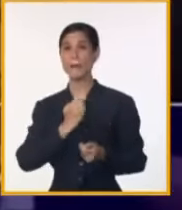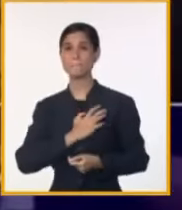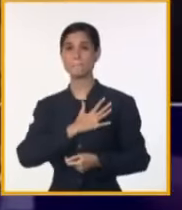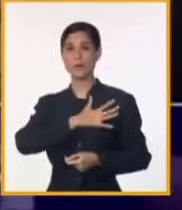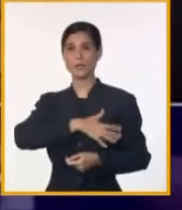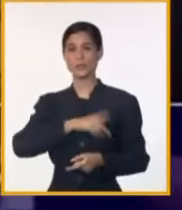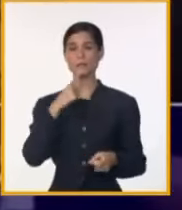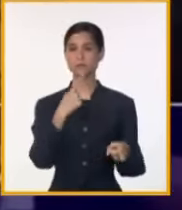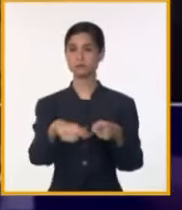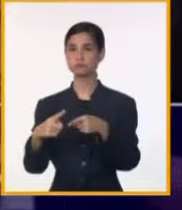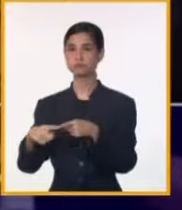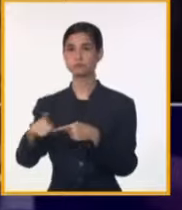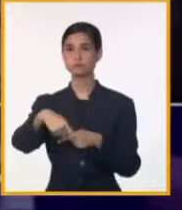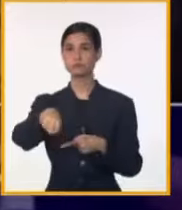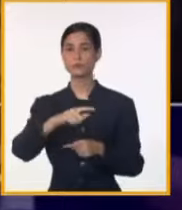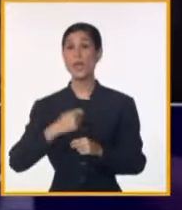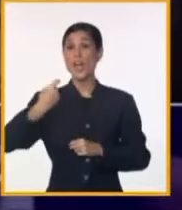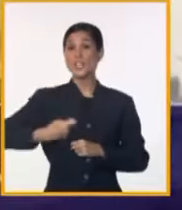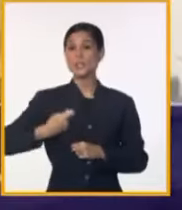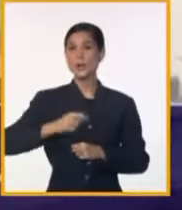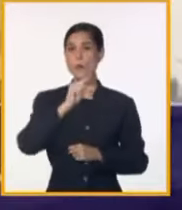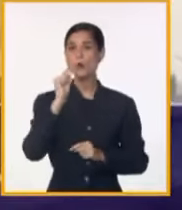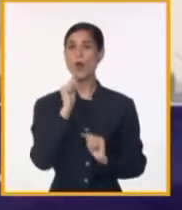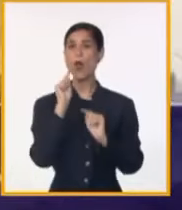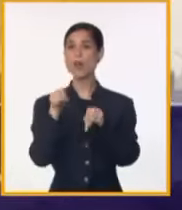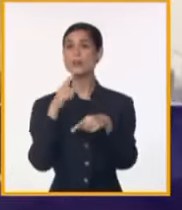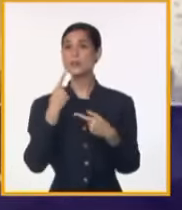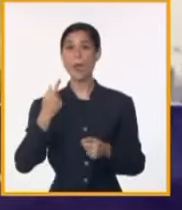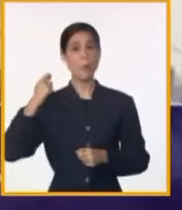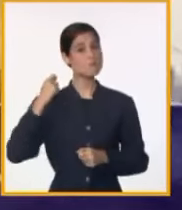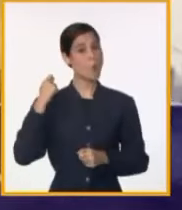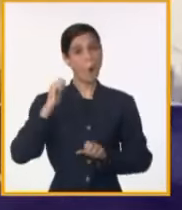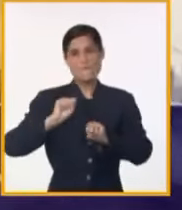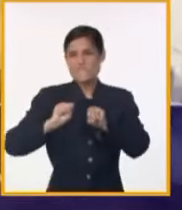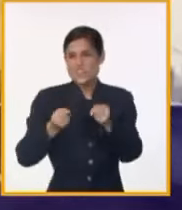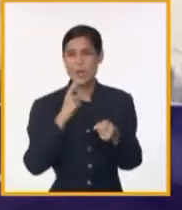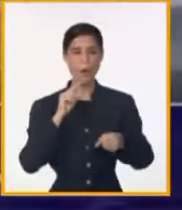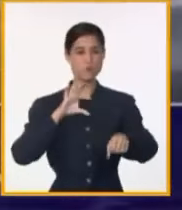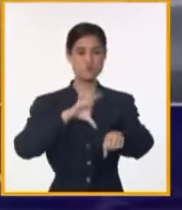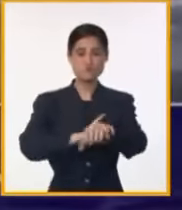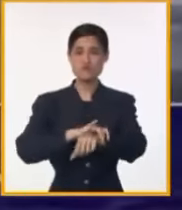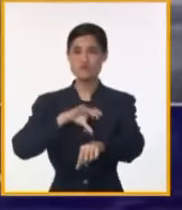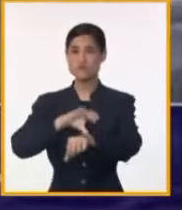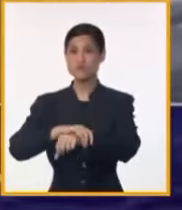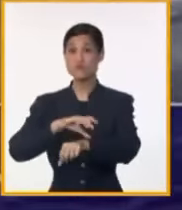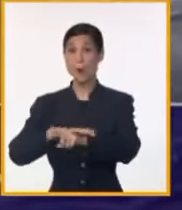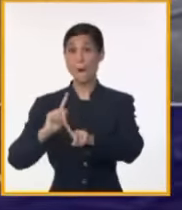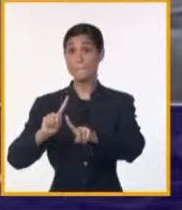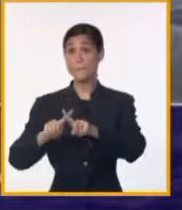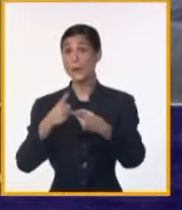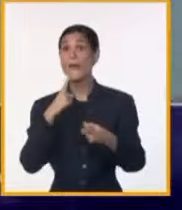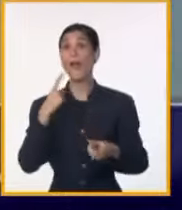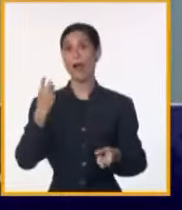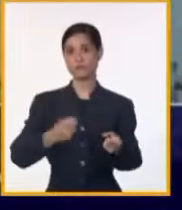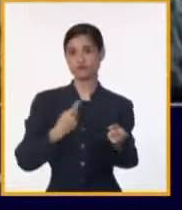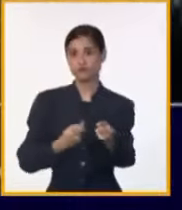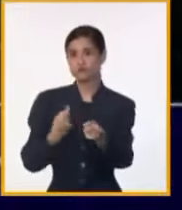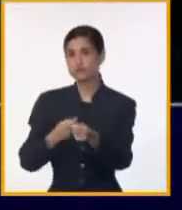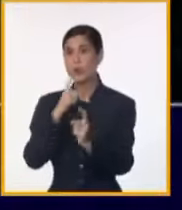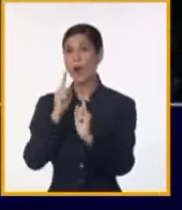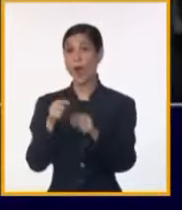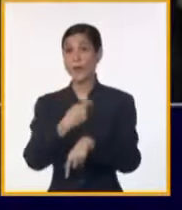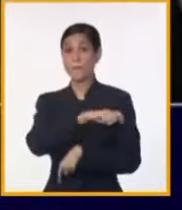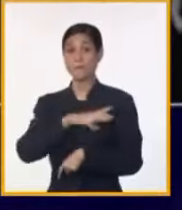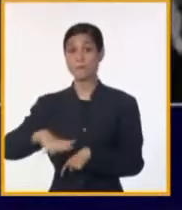Palestina el tribunal de la dicta orden de arresto contra netan yahu por posibles crímenes de guerra porque a los ataques se suma el asedio a la población de la